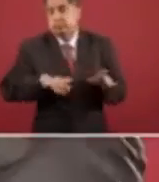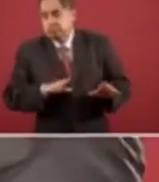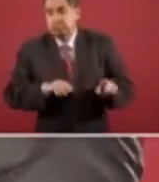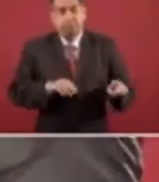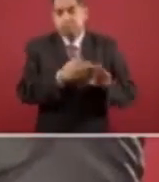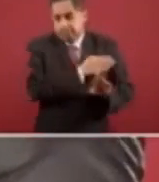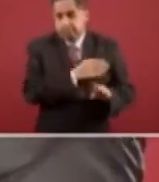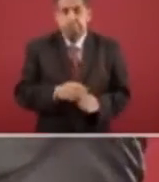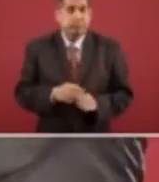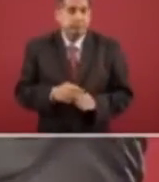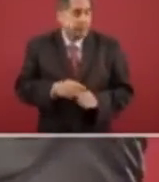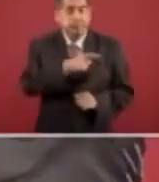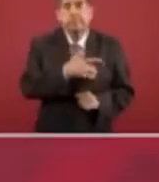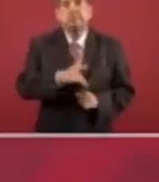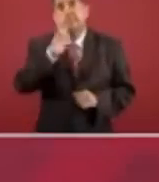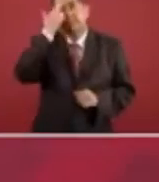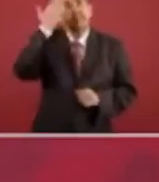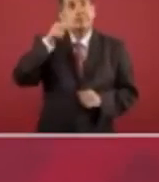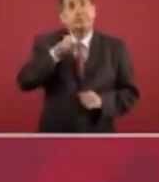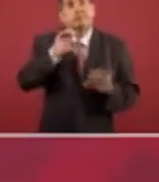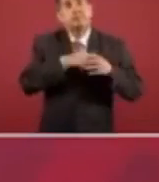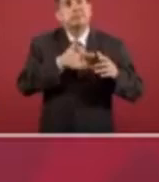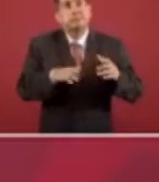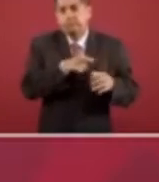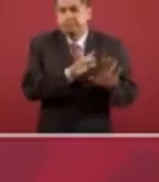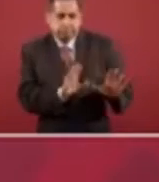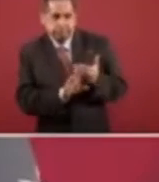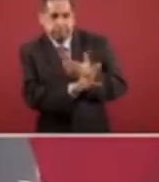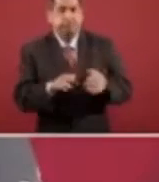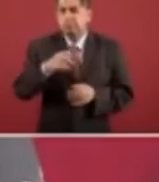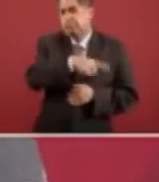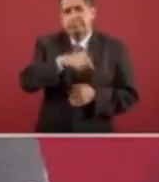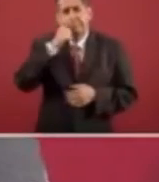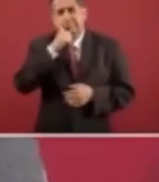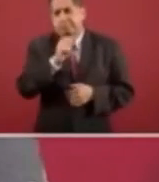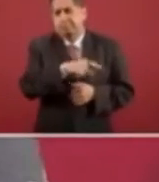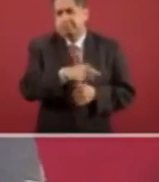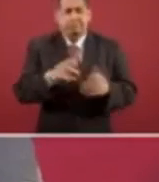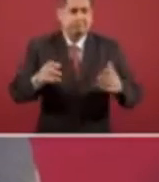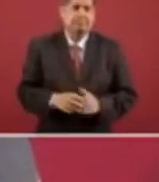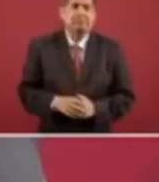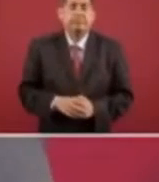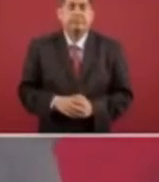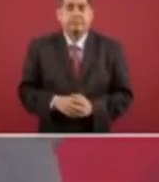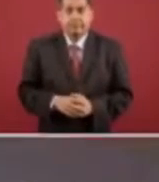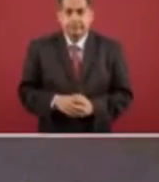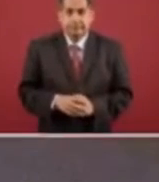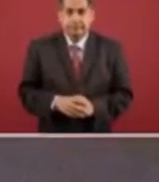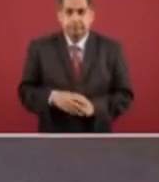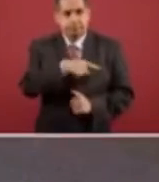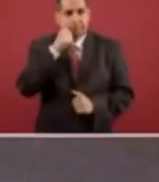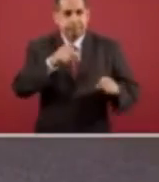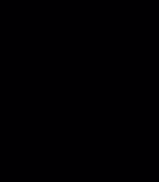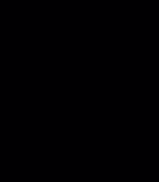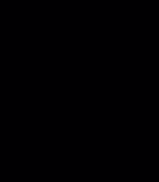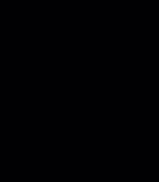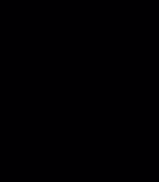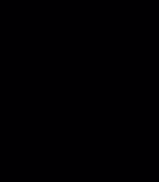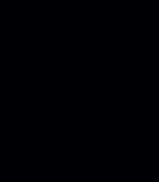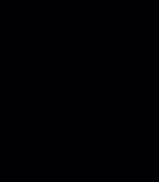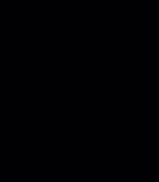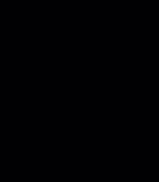que tienen nostalgia por el neoliberalismo, pues siempre van a estar cuestionando y